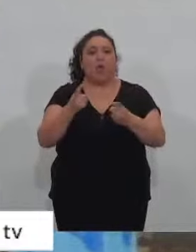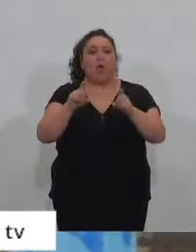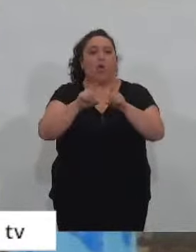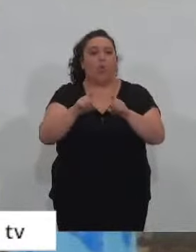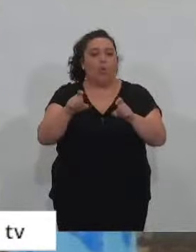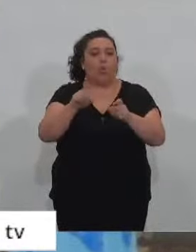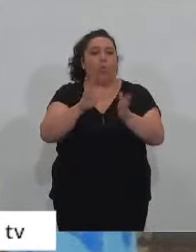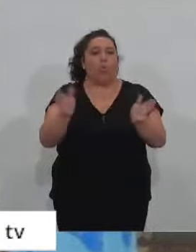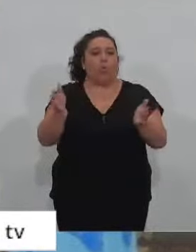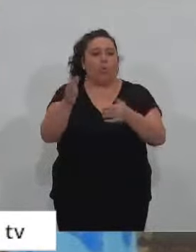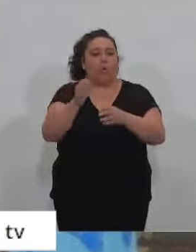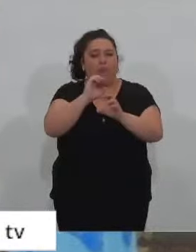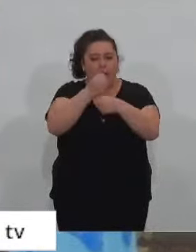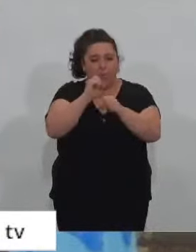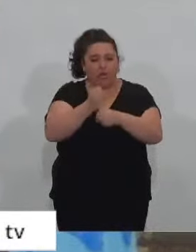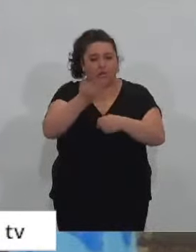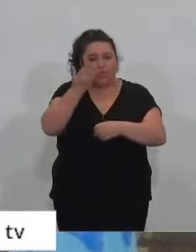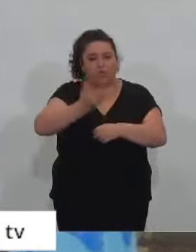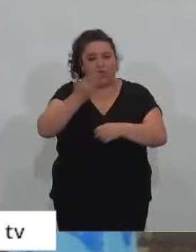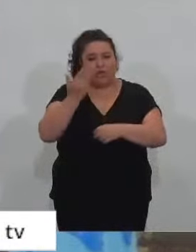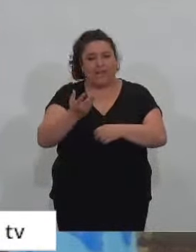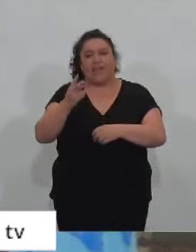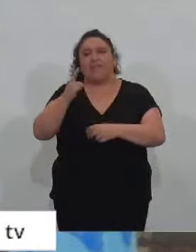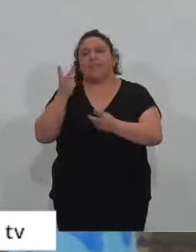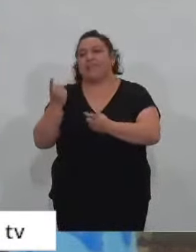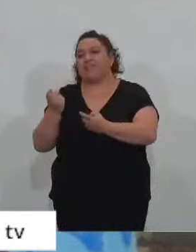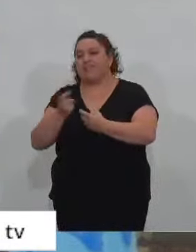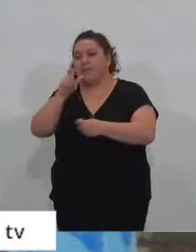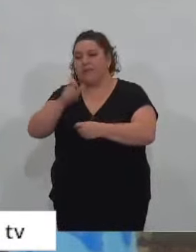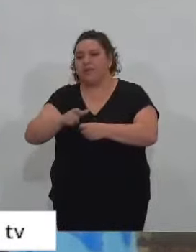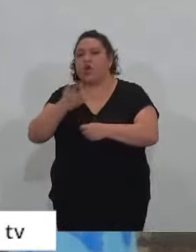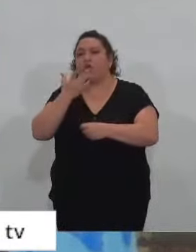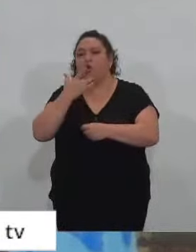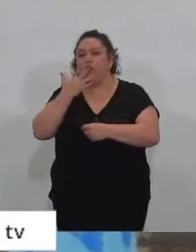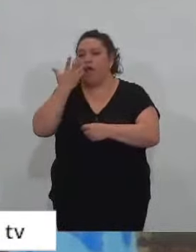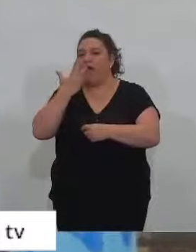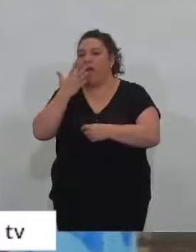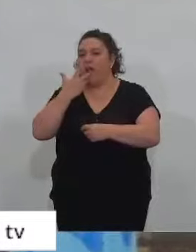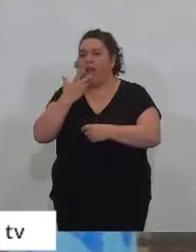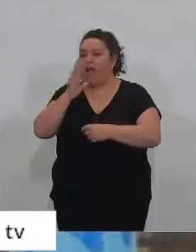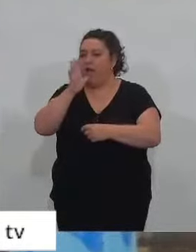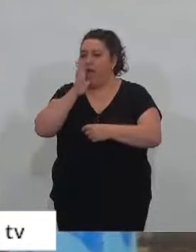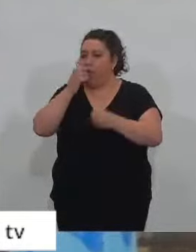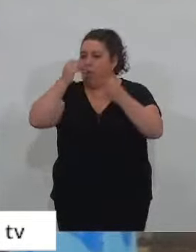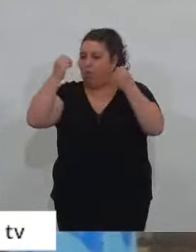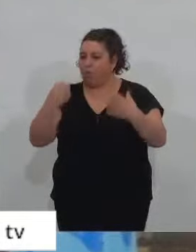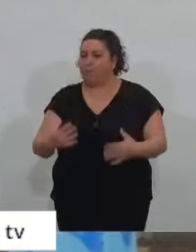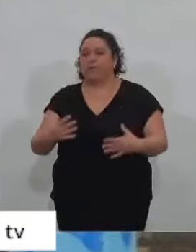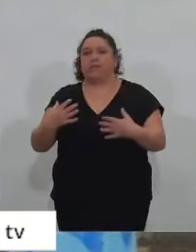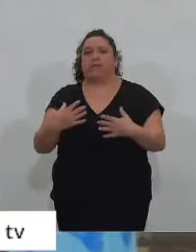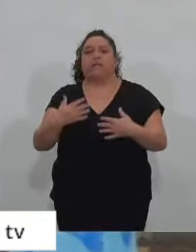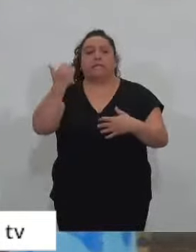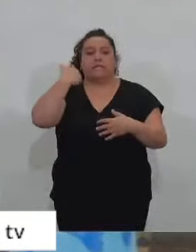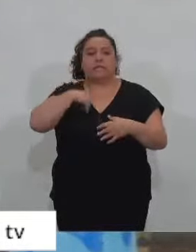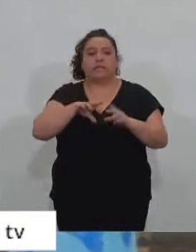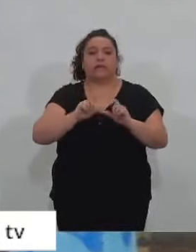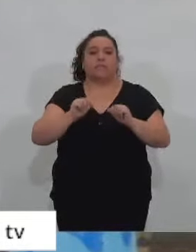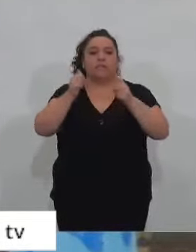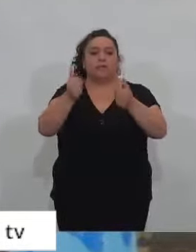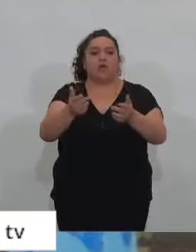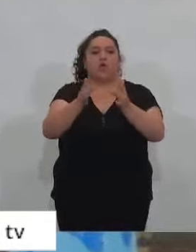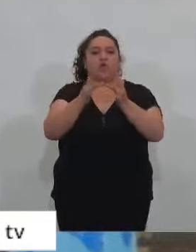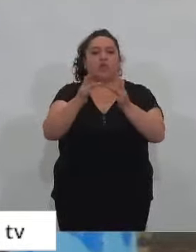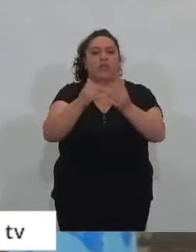del tratamiento del agua. Bueno, hemos puesto las líneas de actuación con el director y con la Escuela Politécnica de Belmed. Vamos a seguir agrandando esa